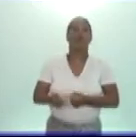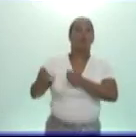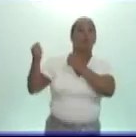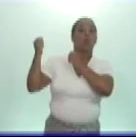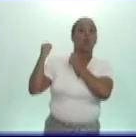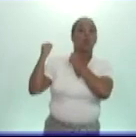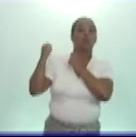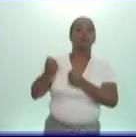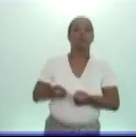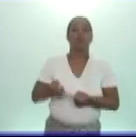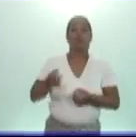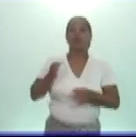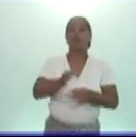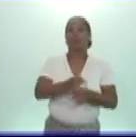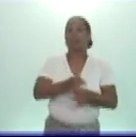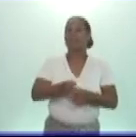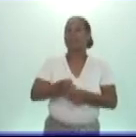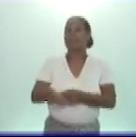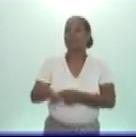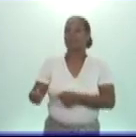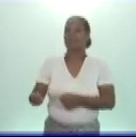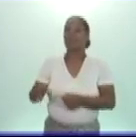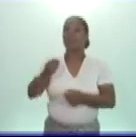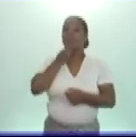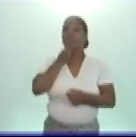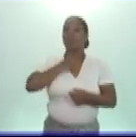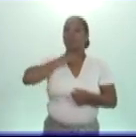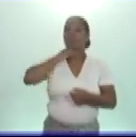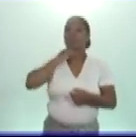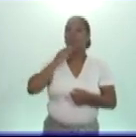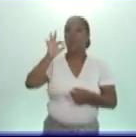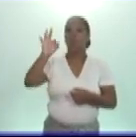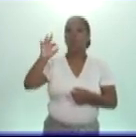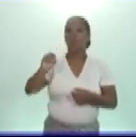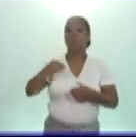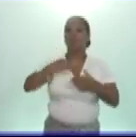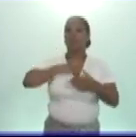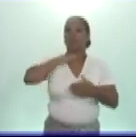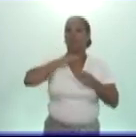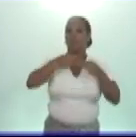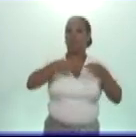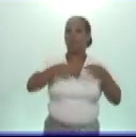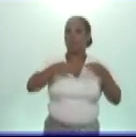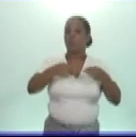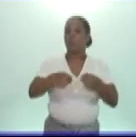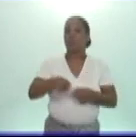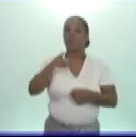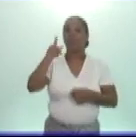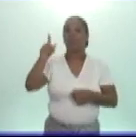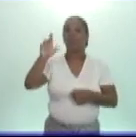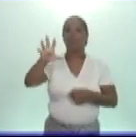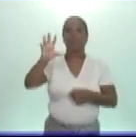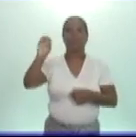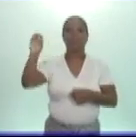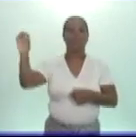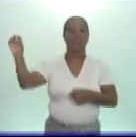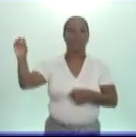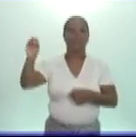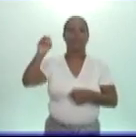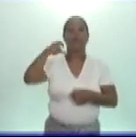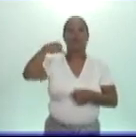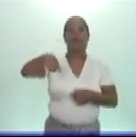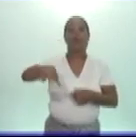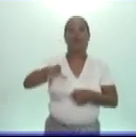de un saco de semillas se pueden llenar 80 bolsitas de 500 gramos cada una. Calcula en kilogramos la masa del